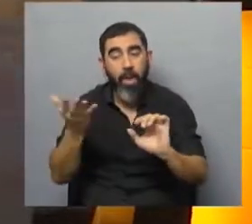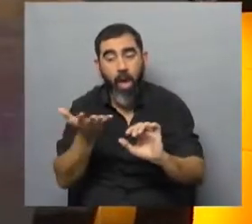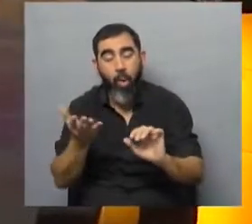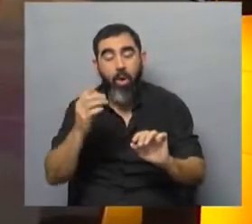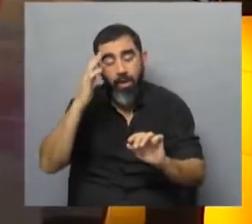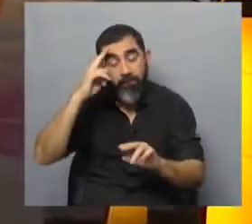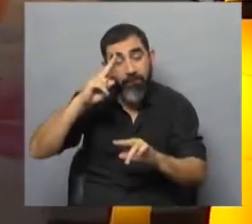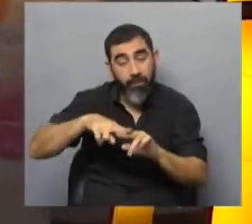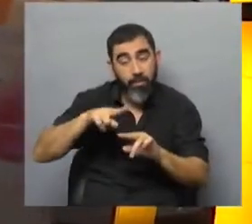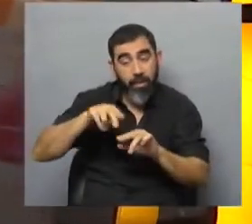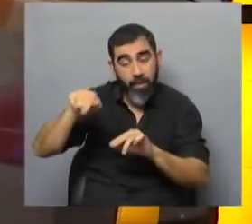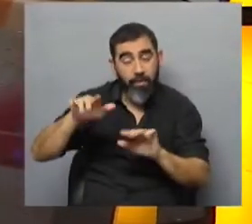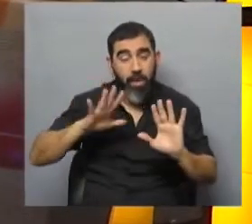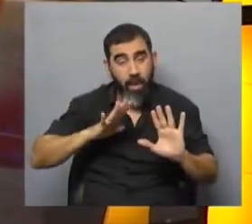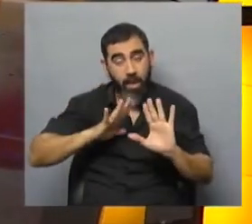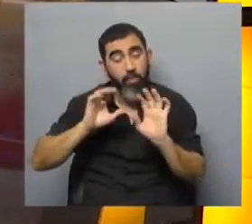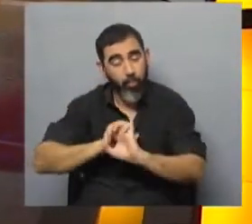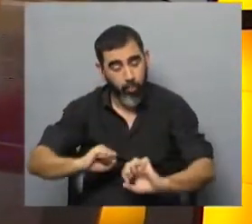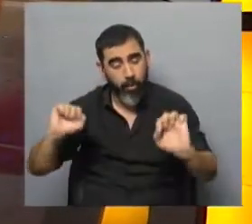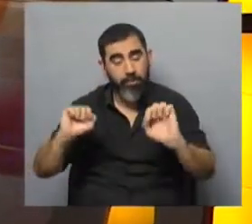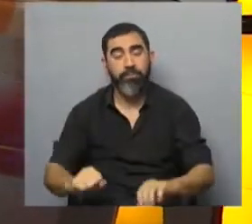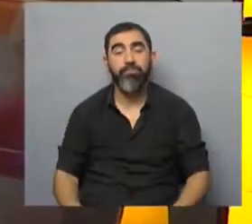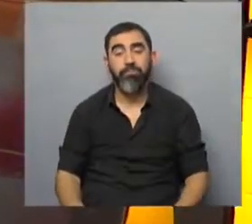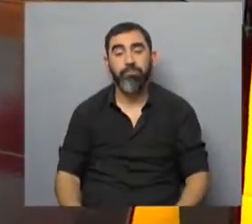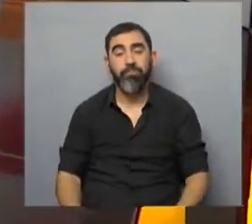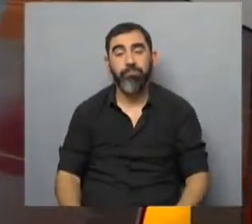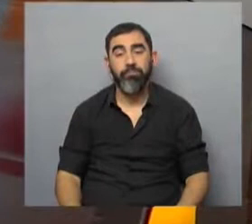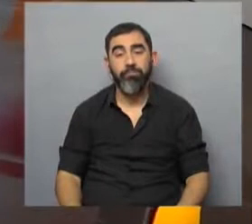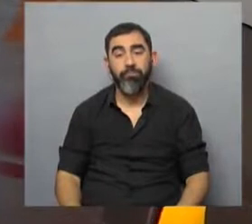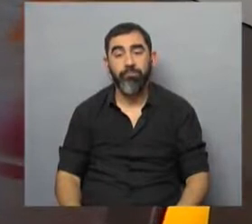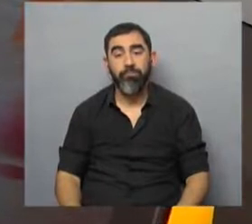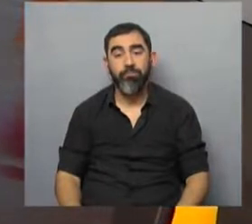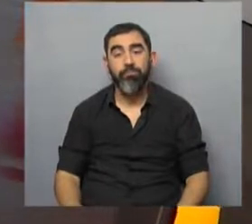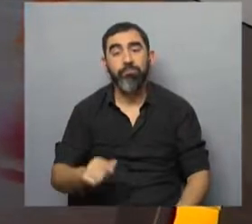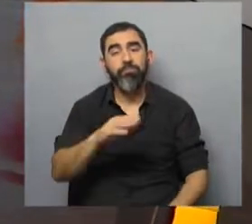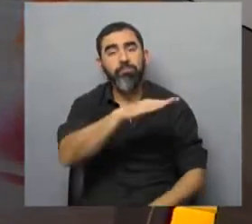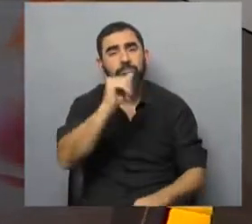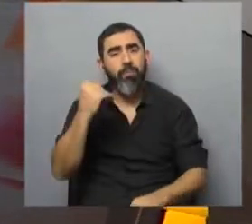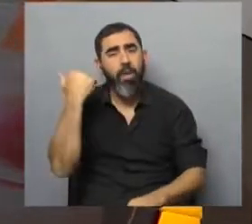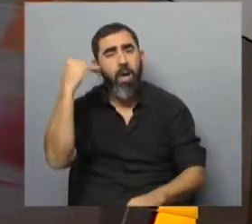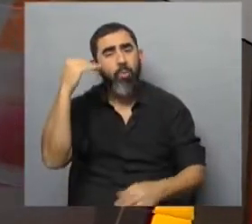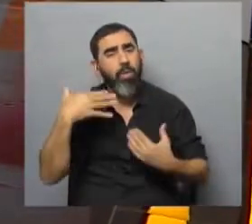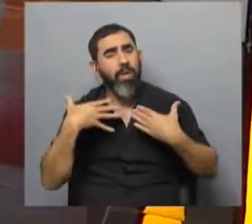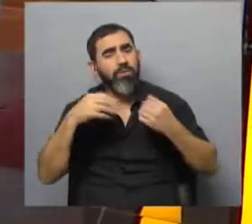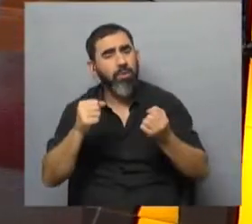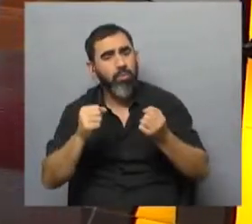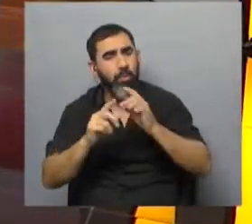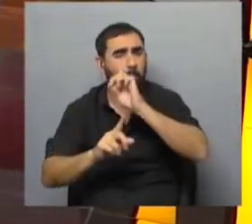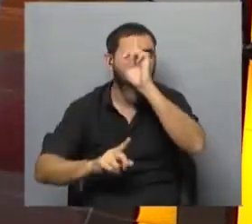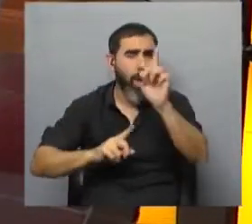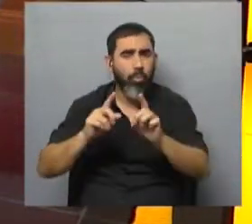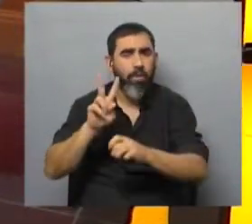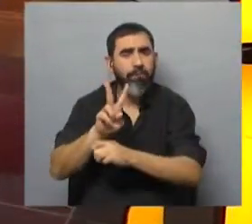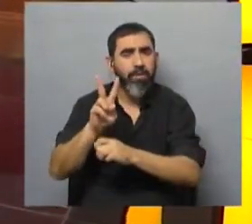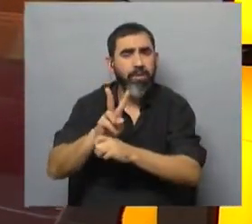monkeypox, además de otras eruptivas que podía haber en el momento. Mabel, ¿han sido convocadas por las autoridades sanitarias para algún tipo de